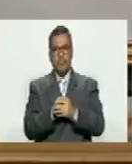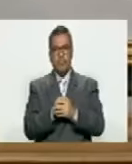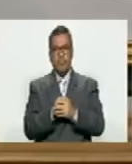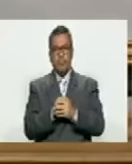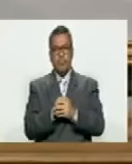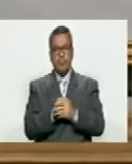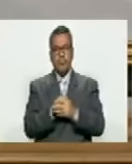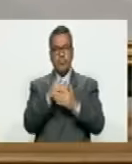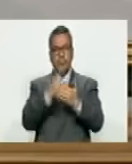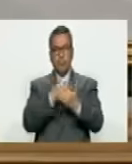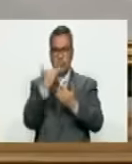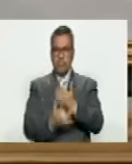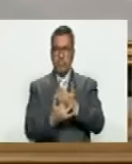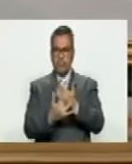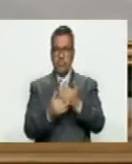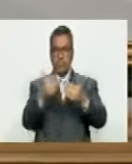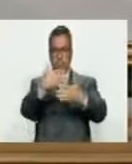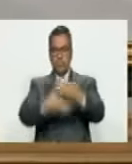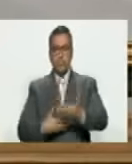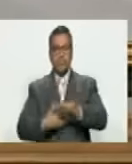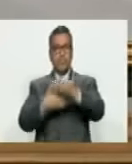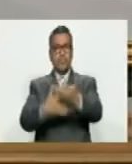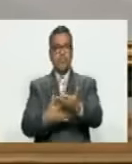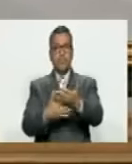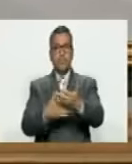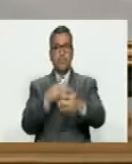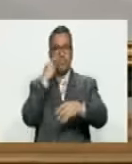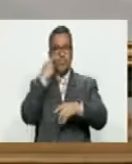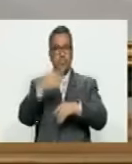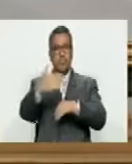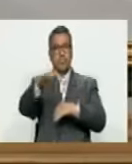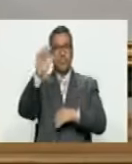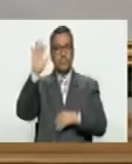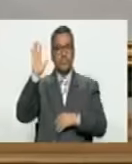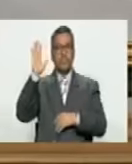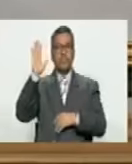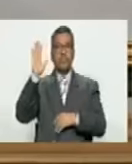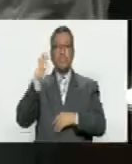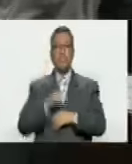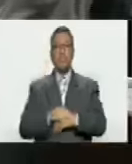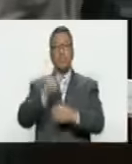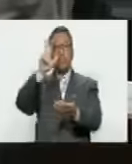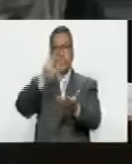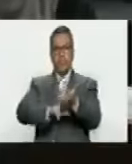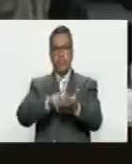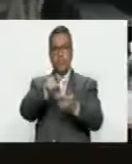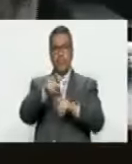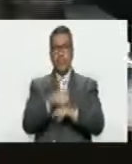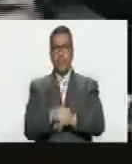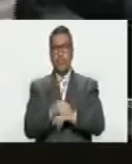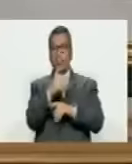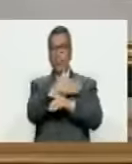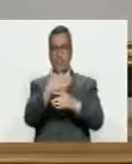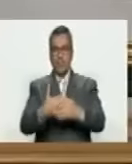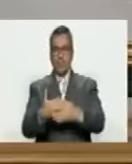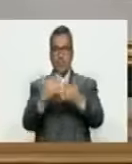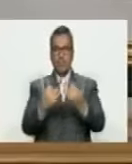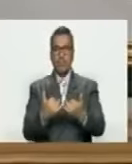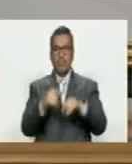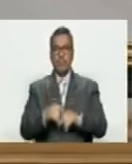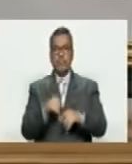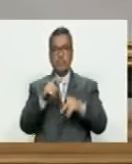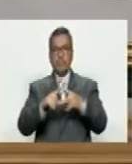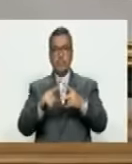proyecto de acta presentada, sirven sin manifestar a la comercial de costumbre, queda aprobada el acta correspondiente.